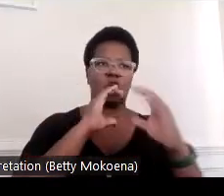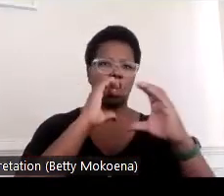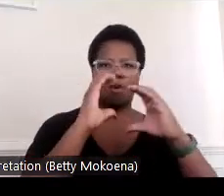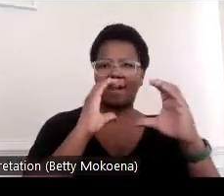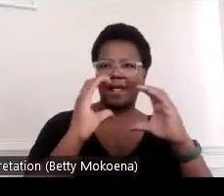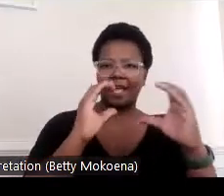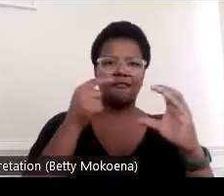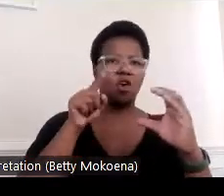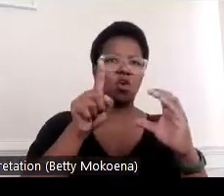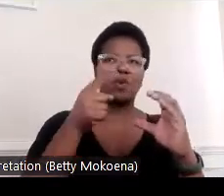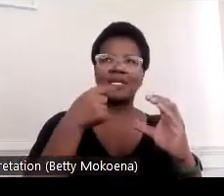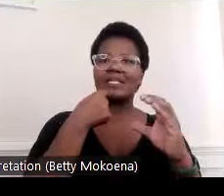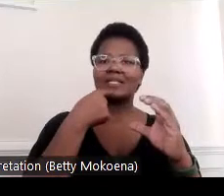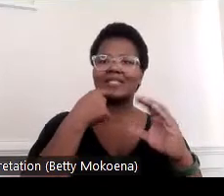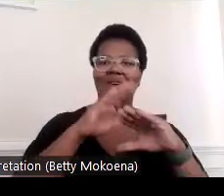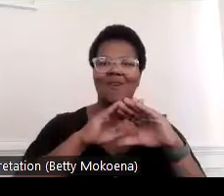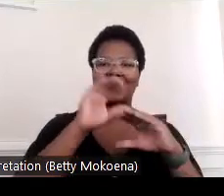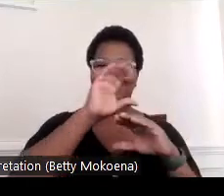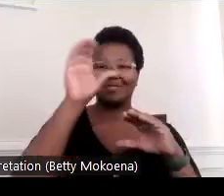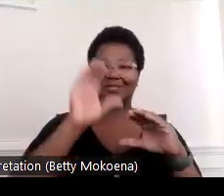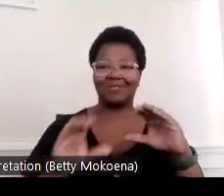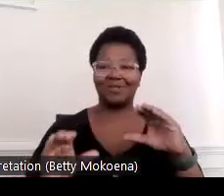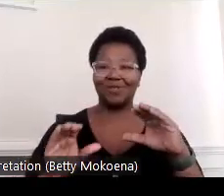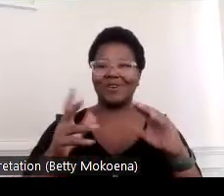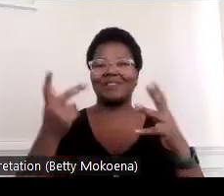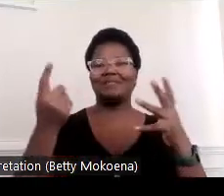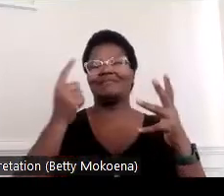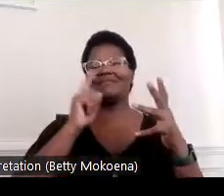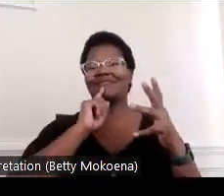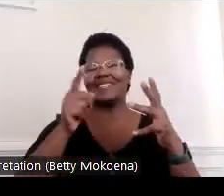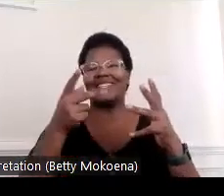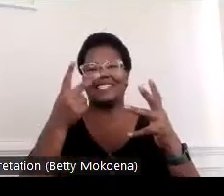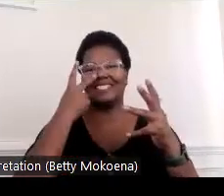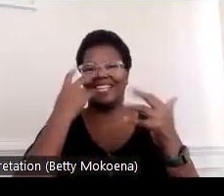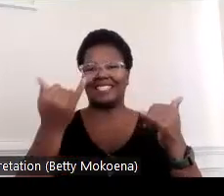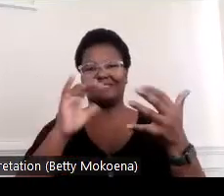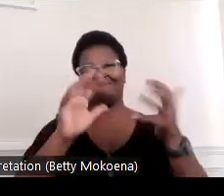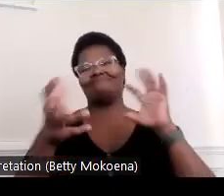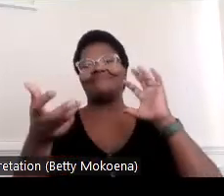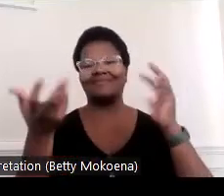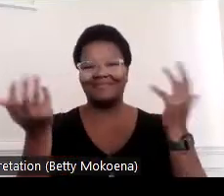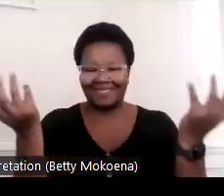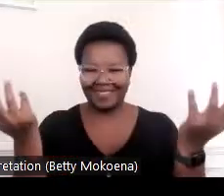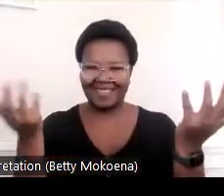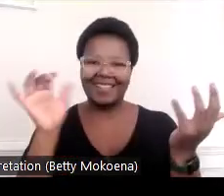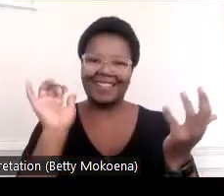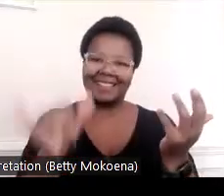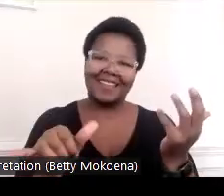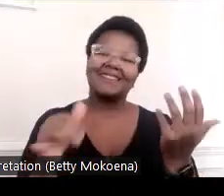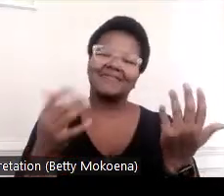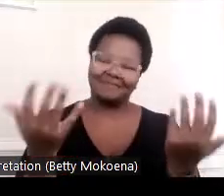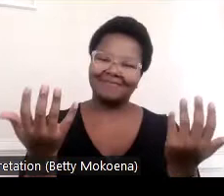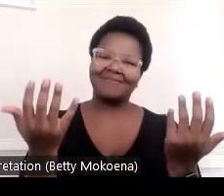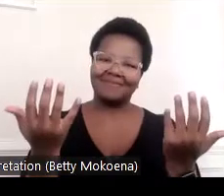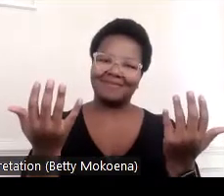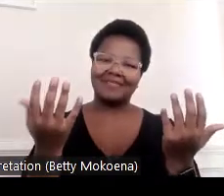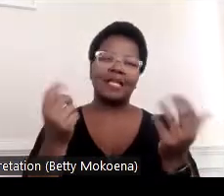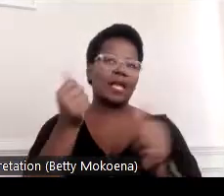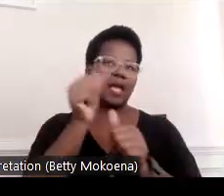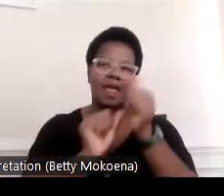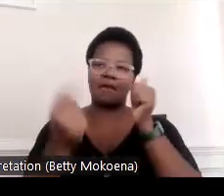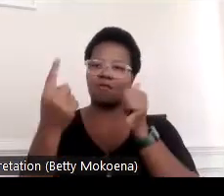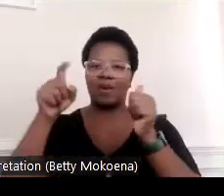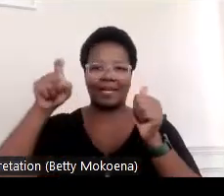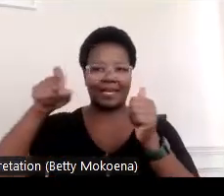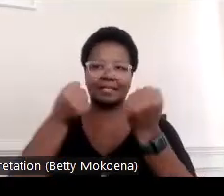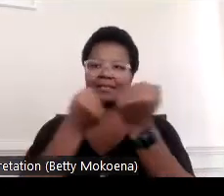cuán fácil o difícil sea para uno a comunicarse o Cuántas veces verdad tenga problemas aquí esa